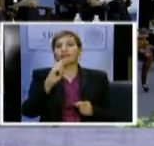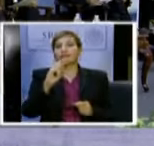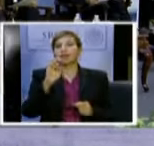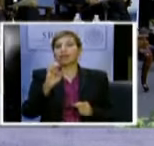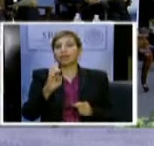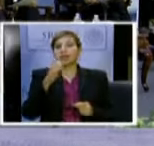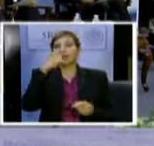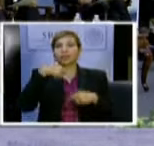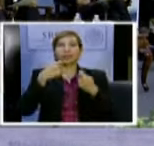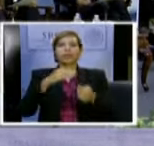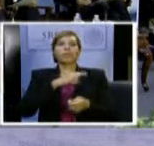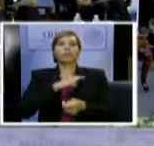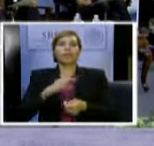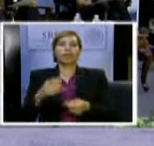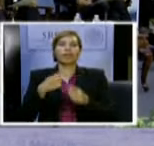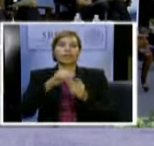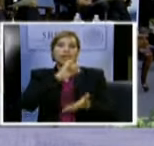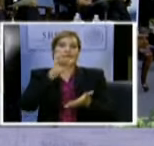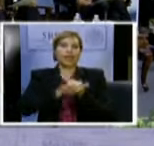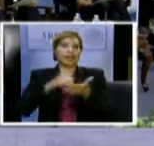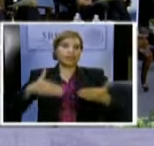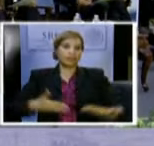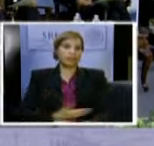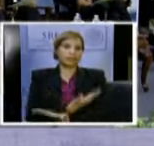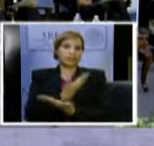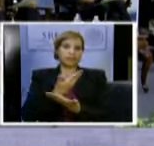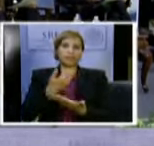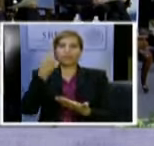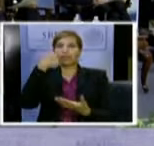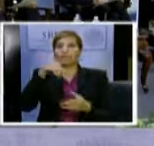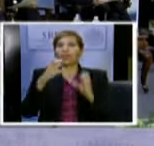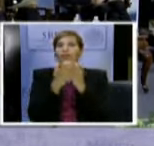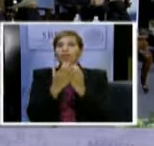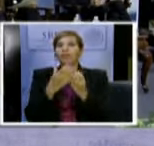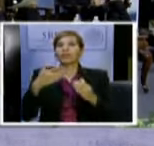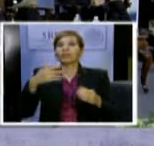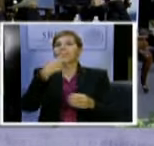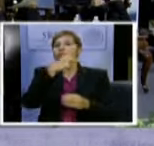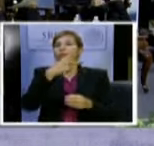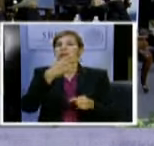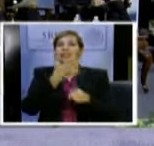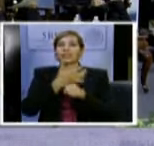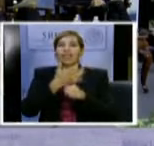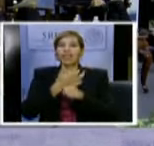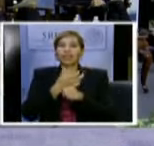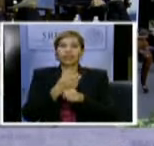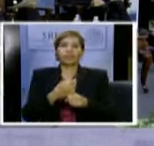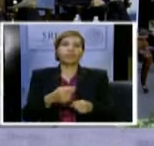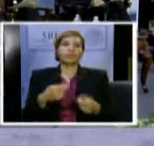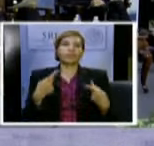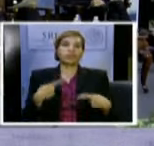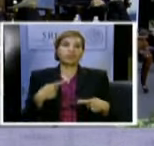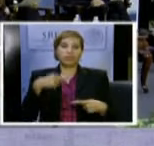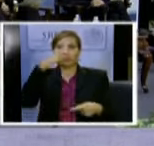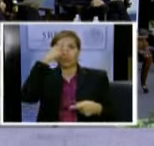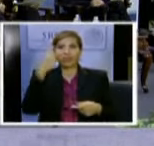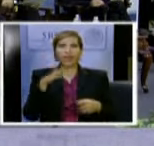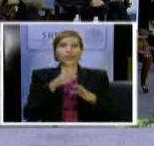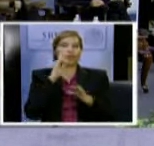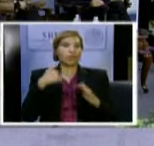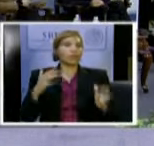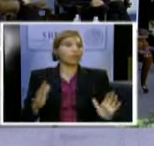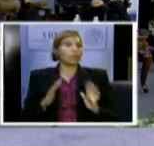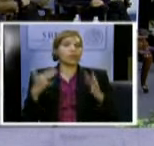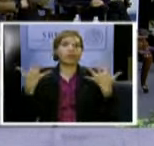podamos otorgar actas de nacimiento a la comunidad mexicana en Estados Unidos. Es algo que a mí me ha impactado mucho